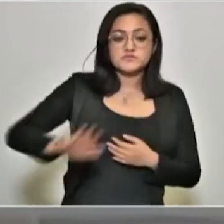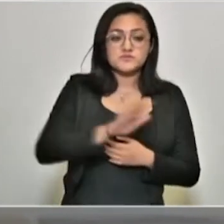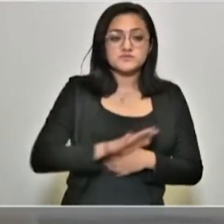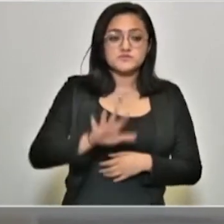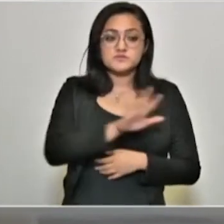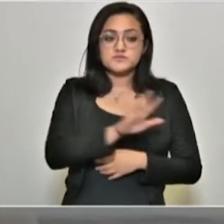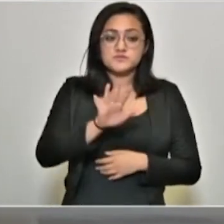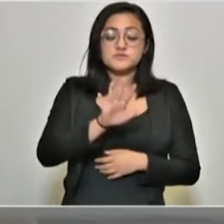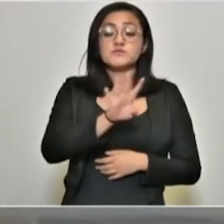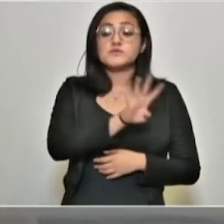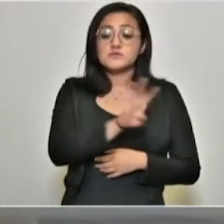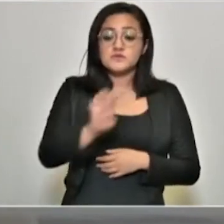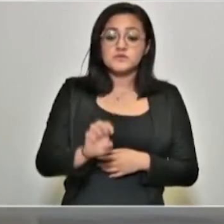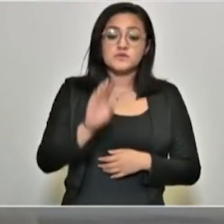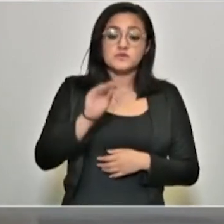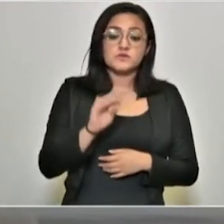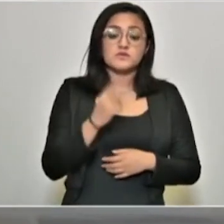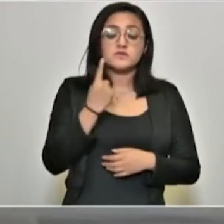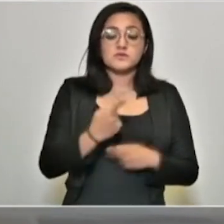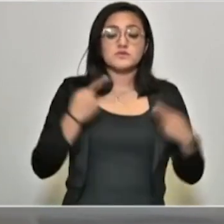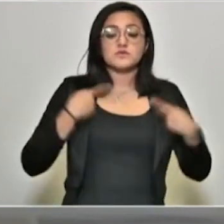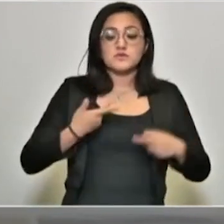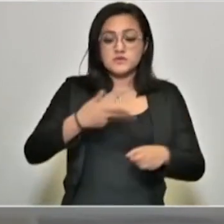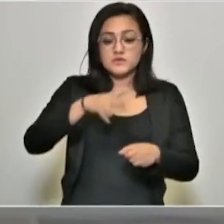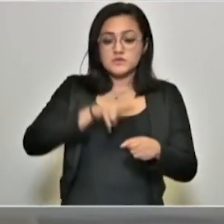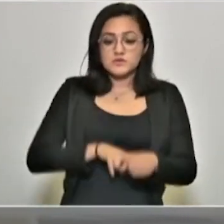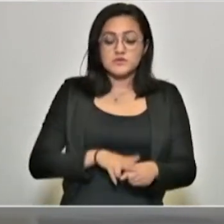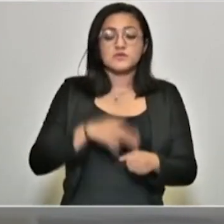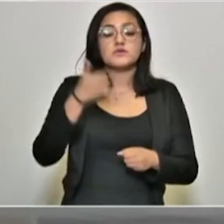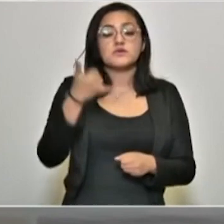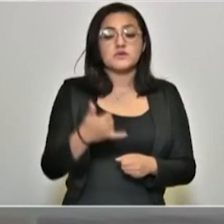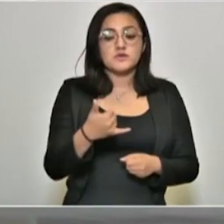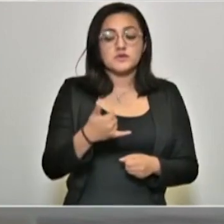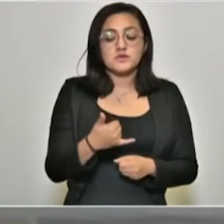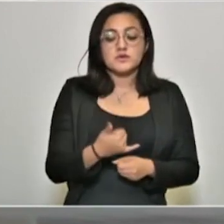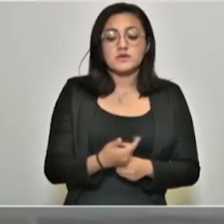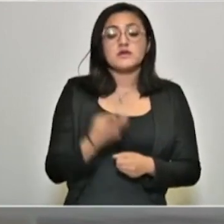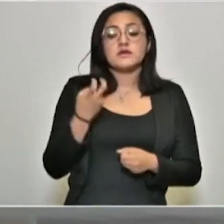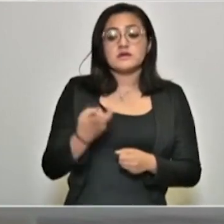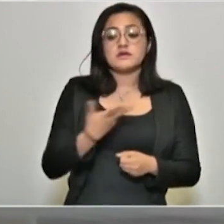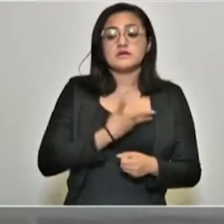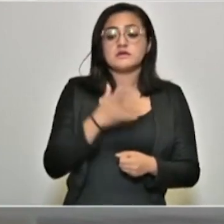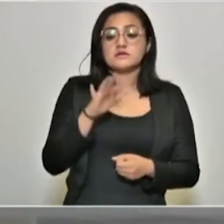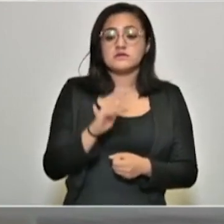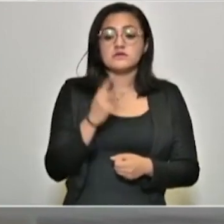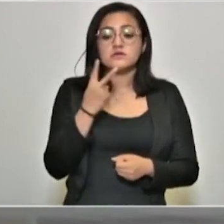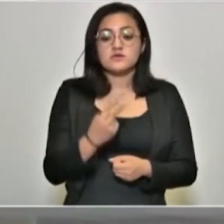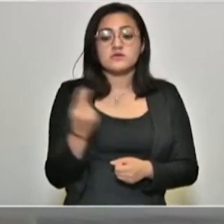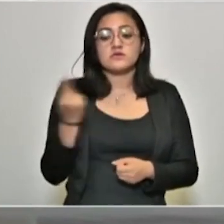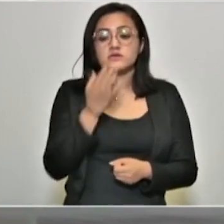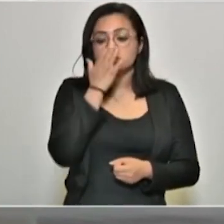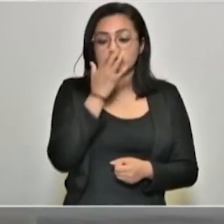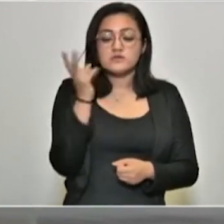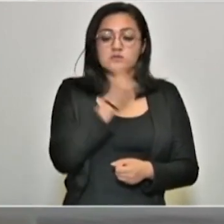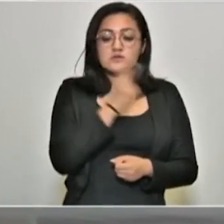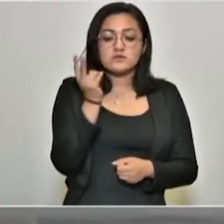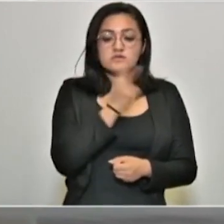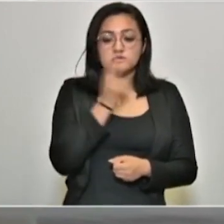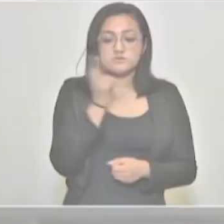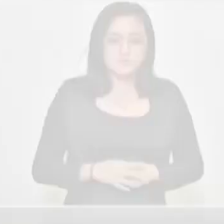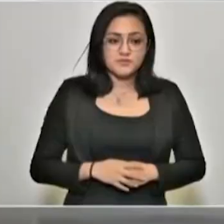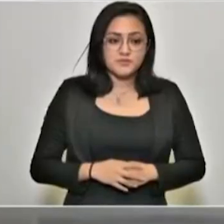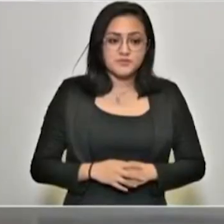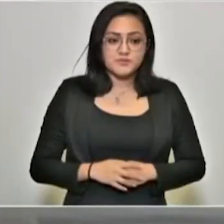tenemos 491 pacientes hospitalizados y de ellos 52 requieren de ventilación